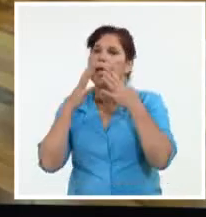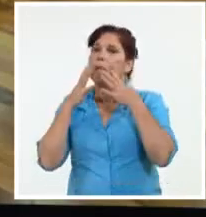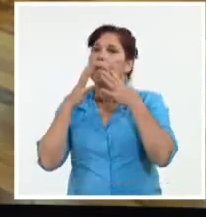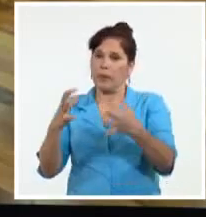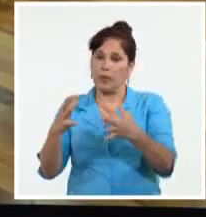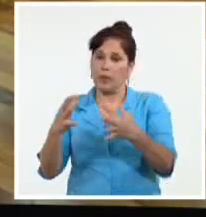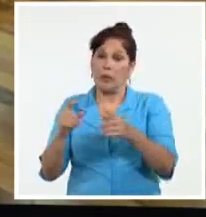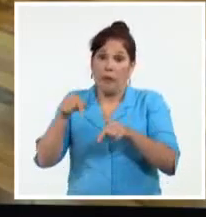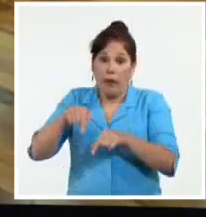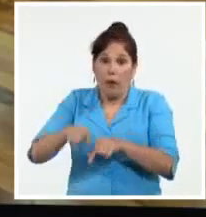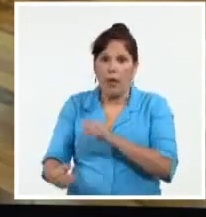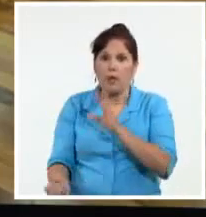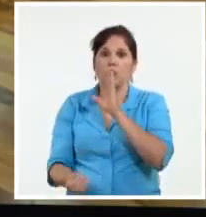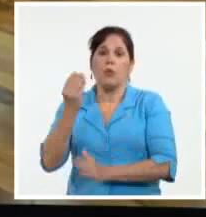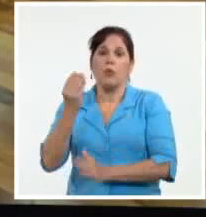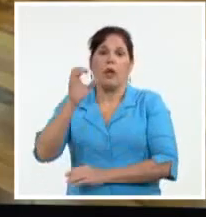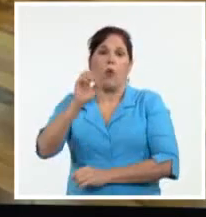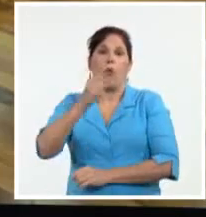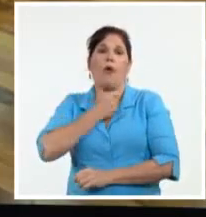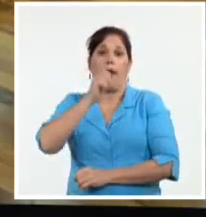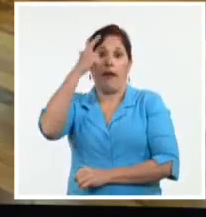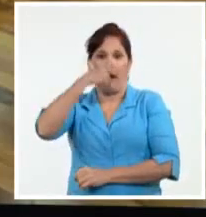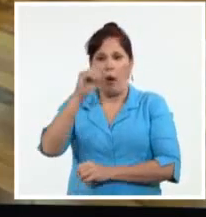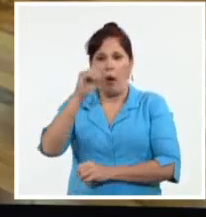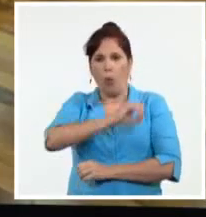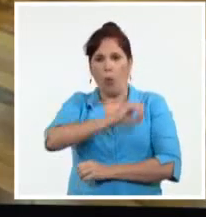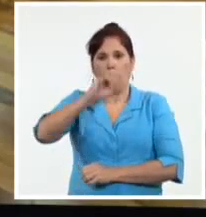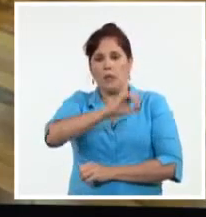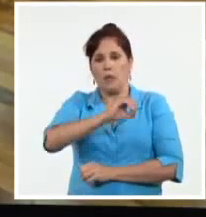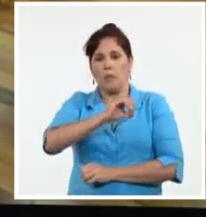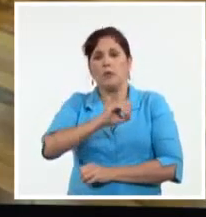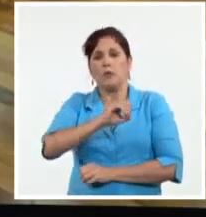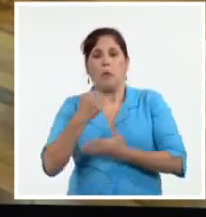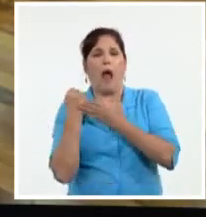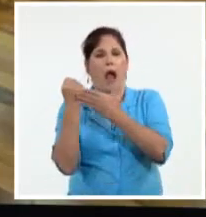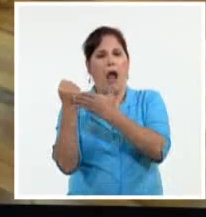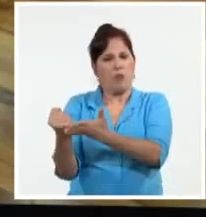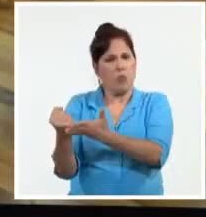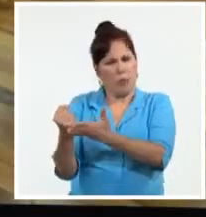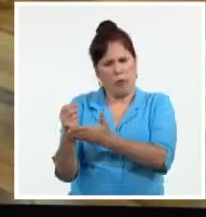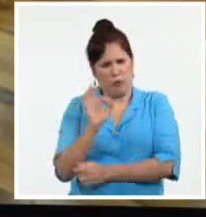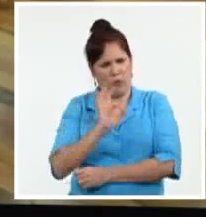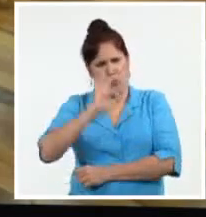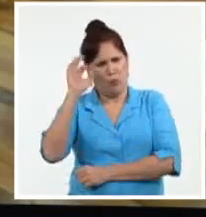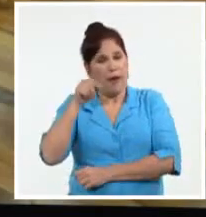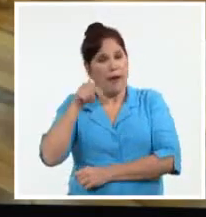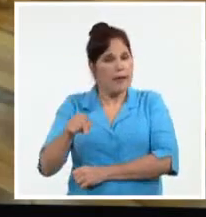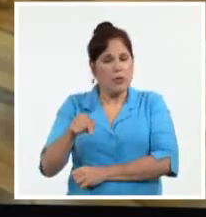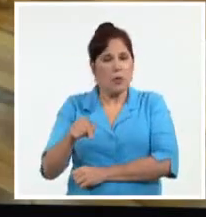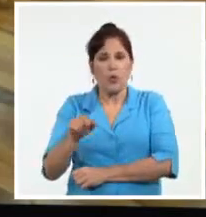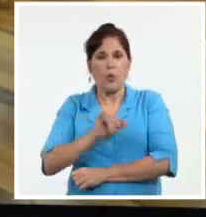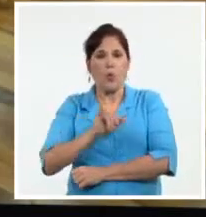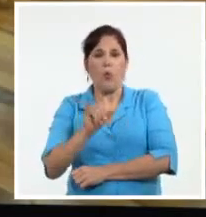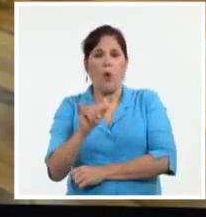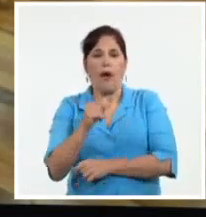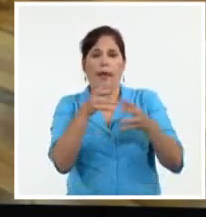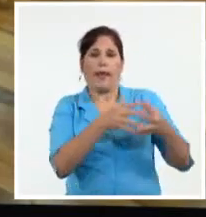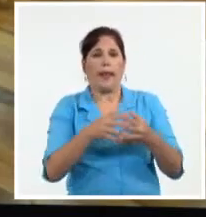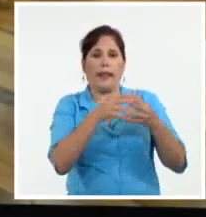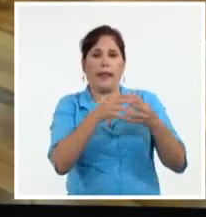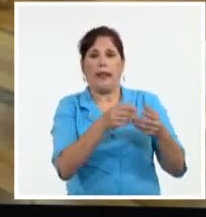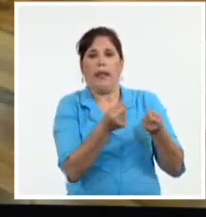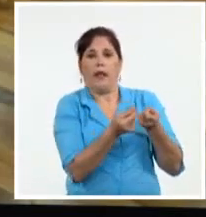existía. La OEA nunca ha sido un organismo hemisférico. Ha sido y funciona hasta hoy en total alineación a los